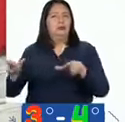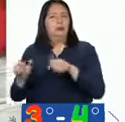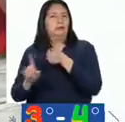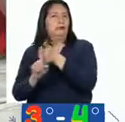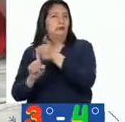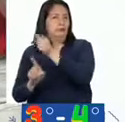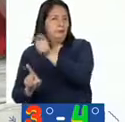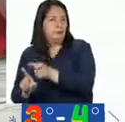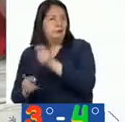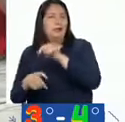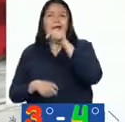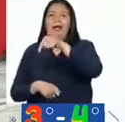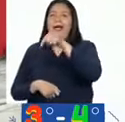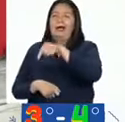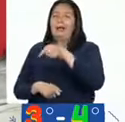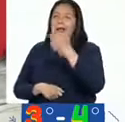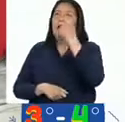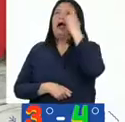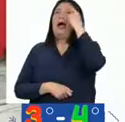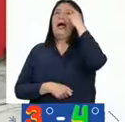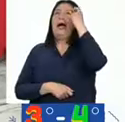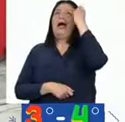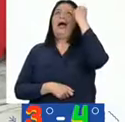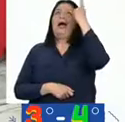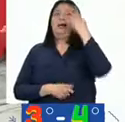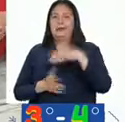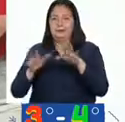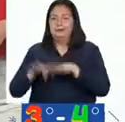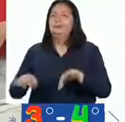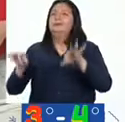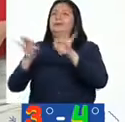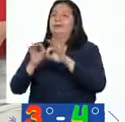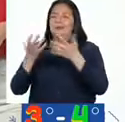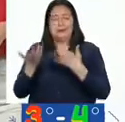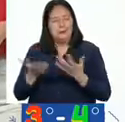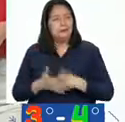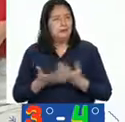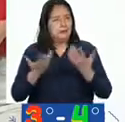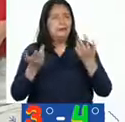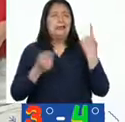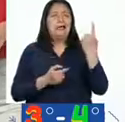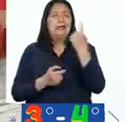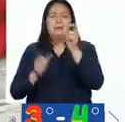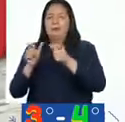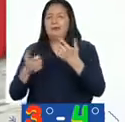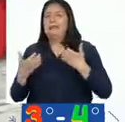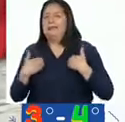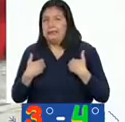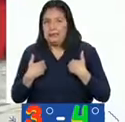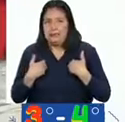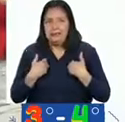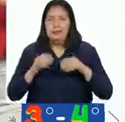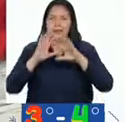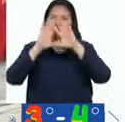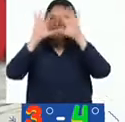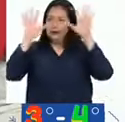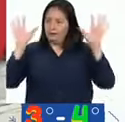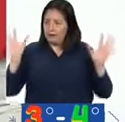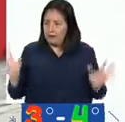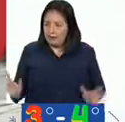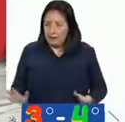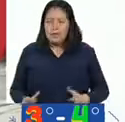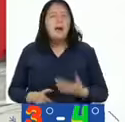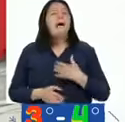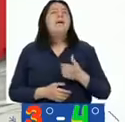personales. Fue aquí cuando Pablo se dio cuenta de algo muy importante y valioso que tiene cada persona: la esfera privada o